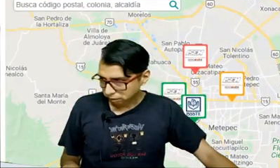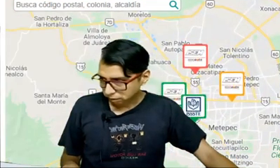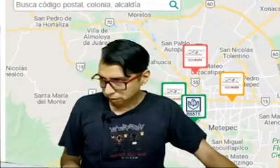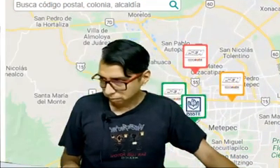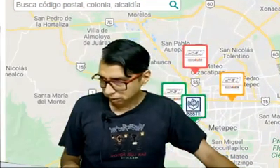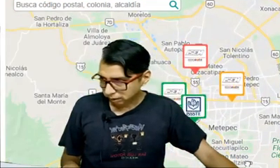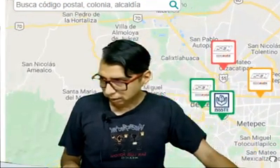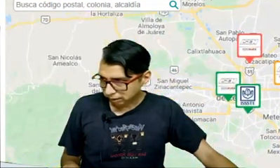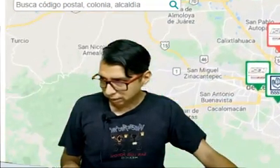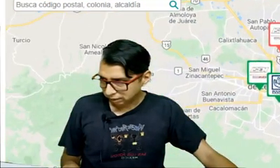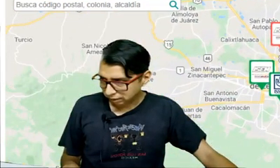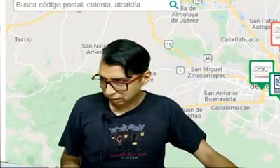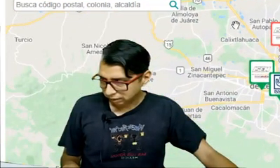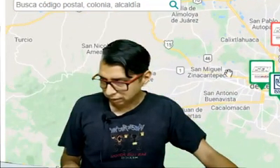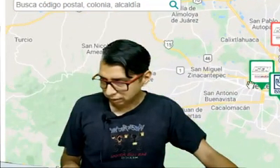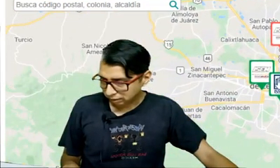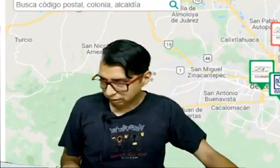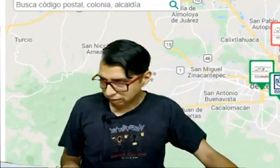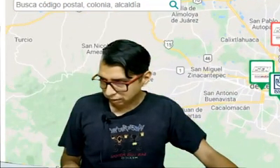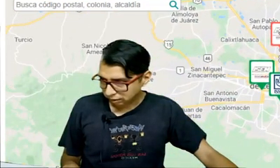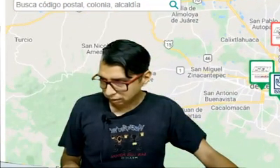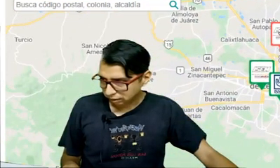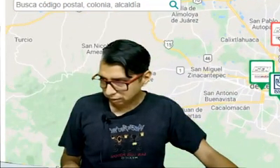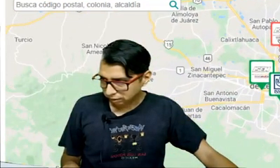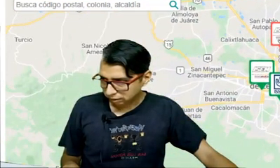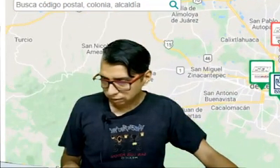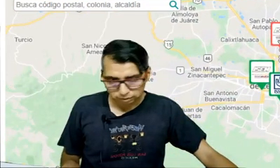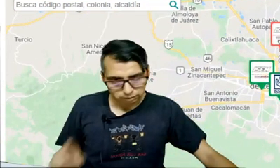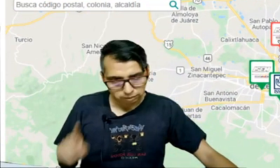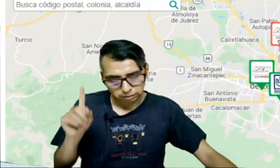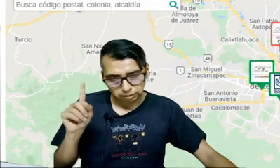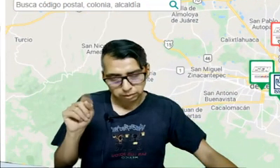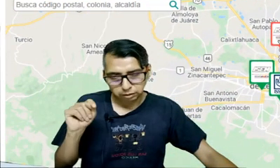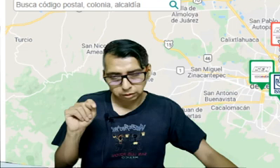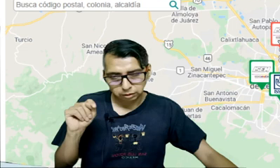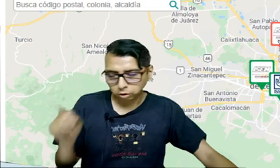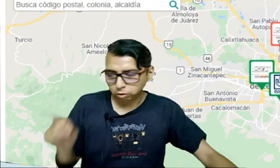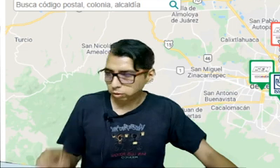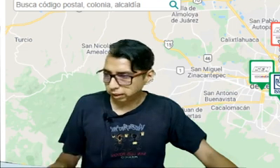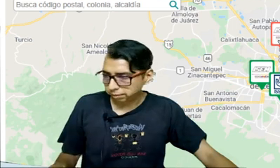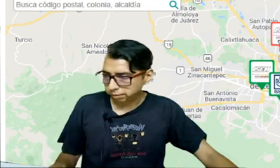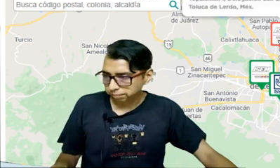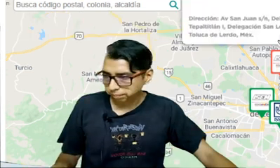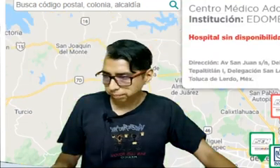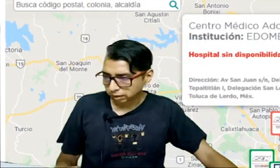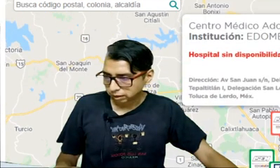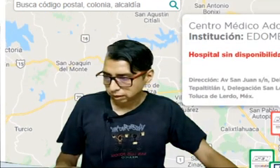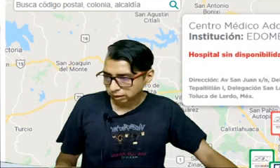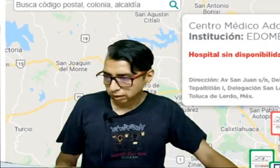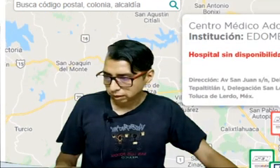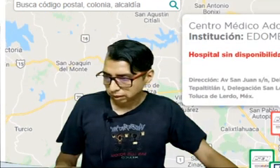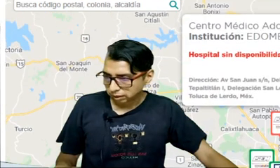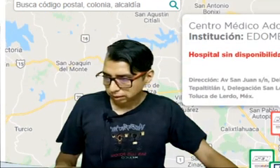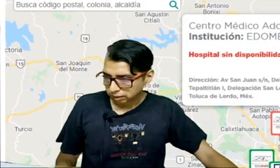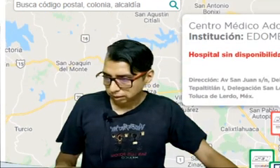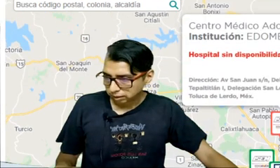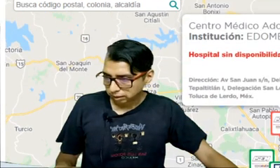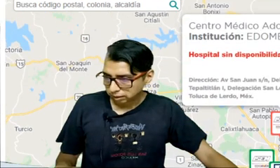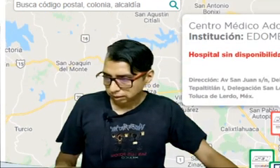por ejemplo acá en toluca